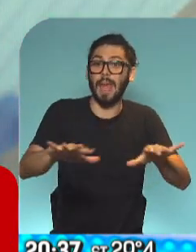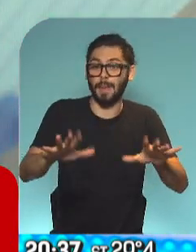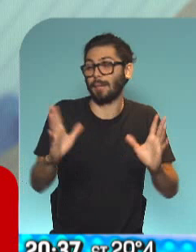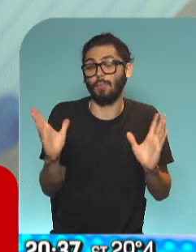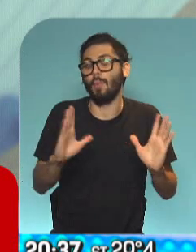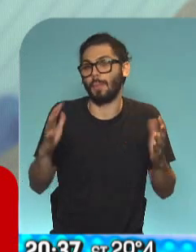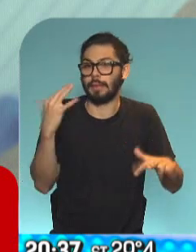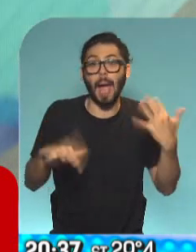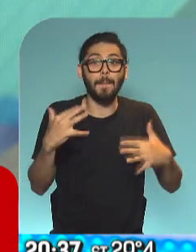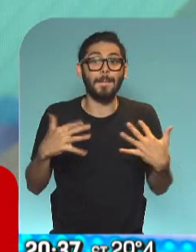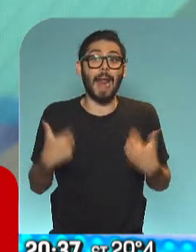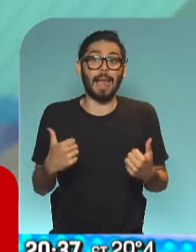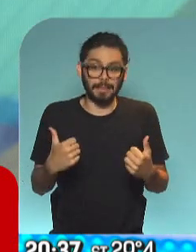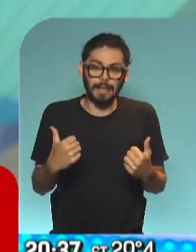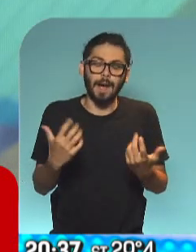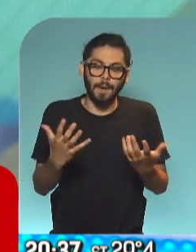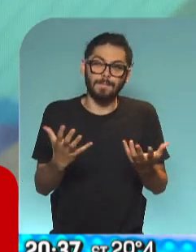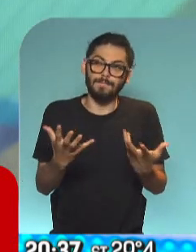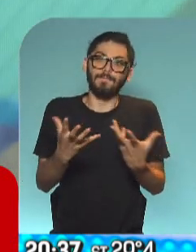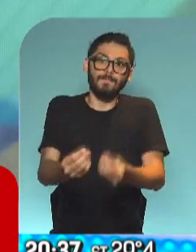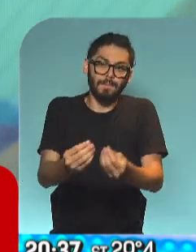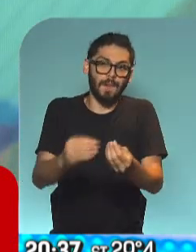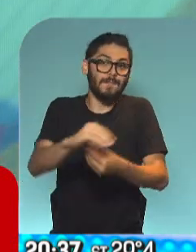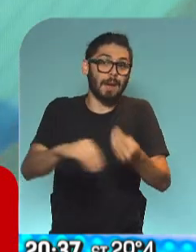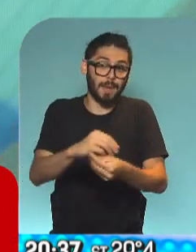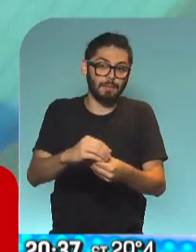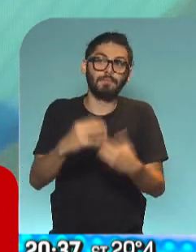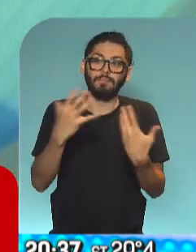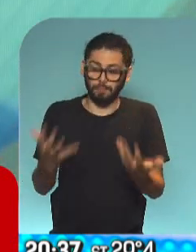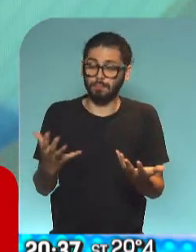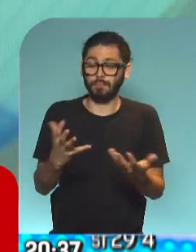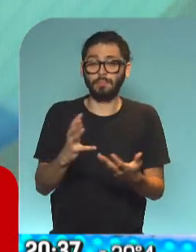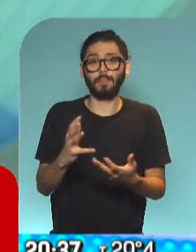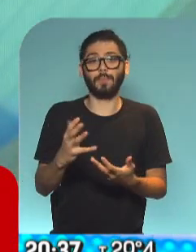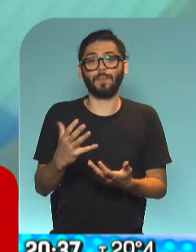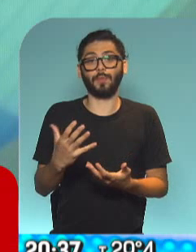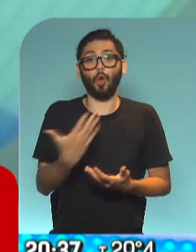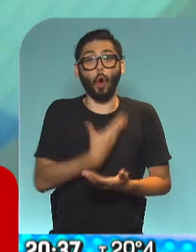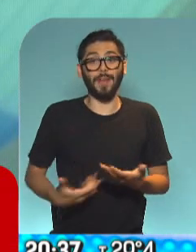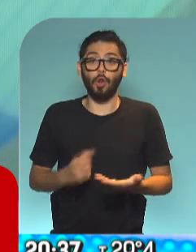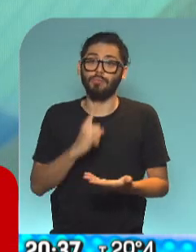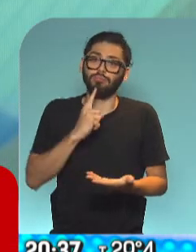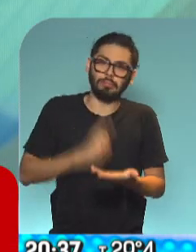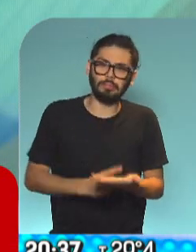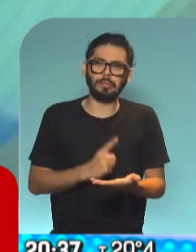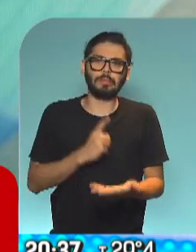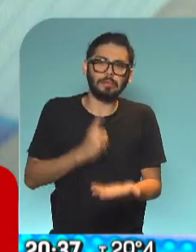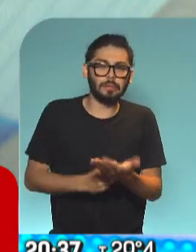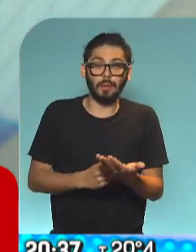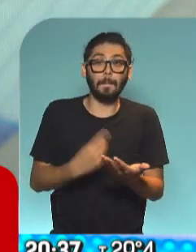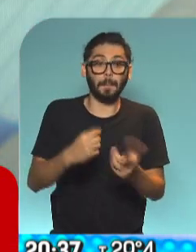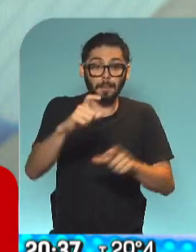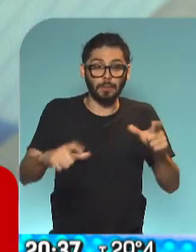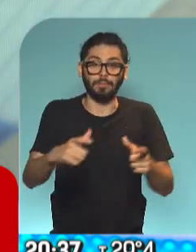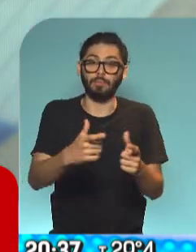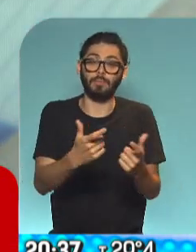emergencia sanitaria. Por eso fue tan necesario cada una de las medidas tomadas por nuestro gobierno para poder acompañar a quienes menos tenían,